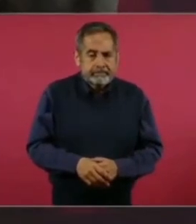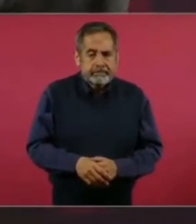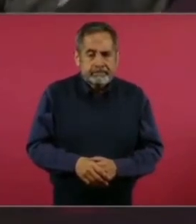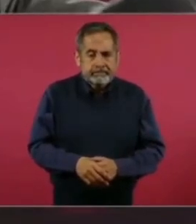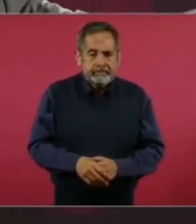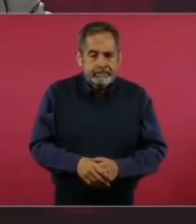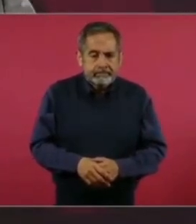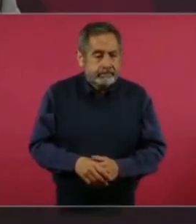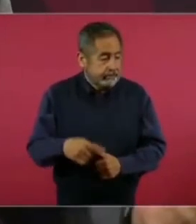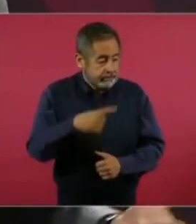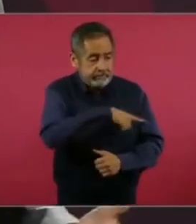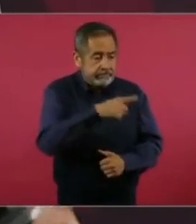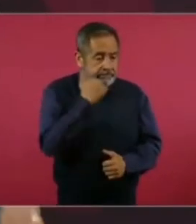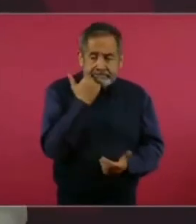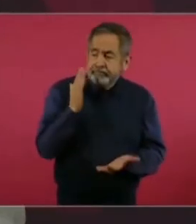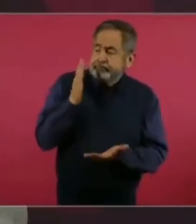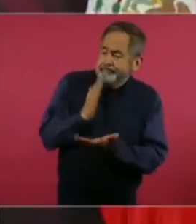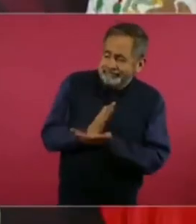quisieron parar